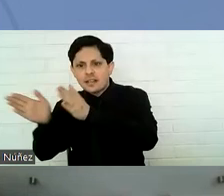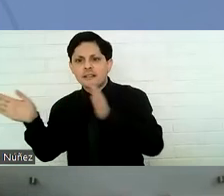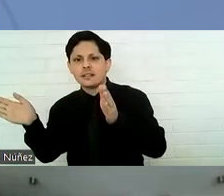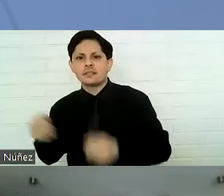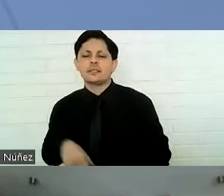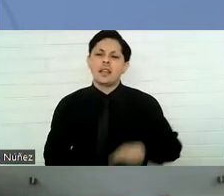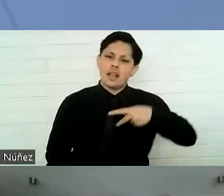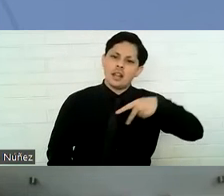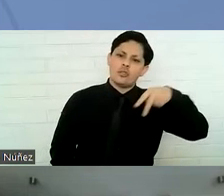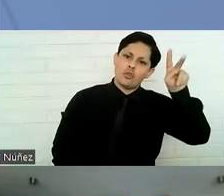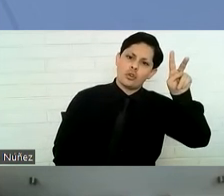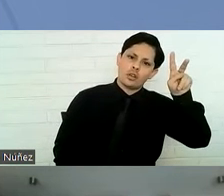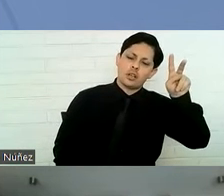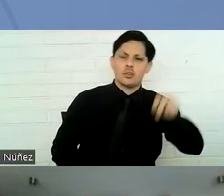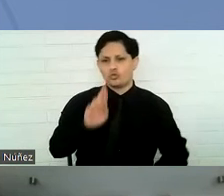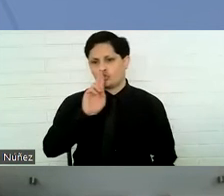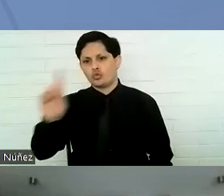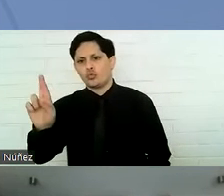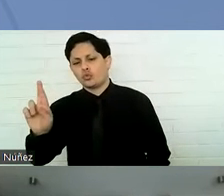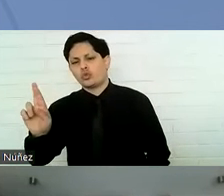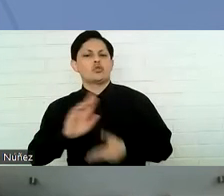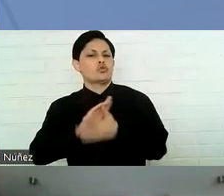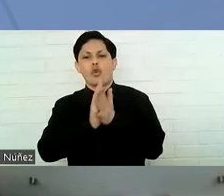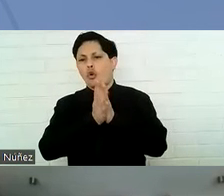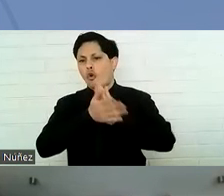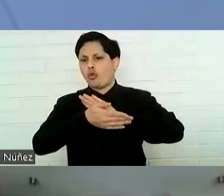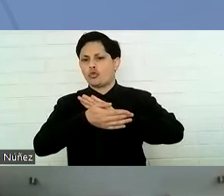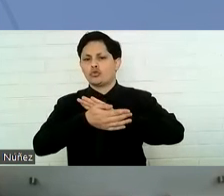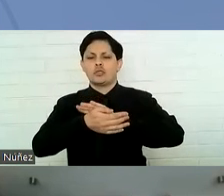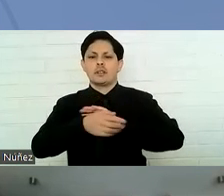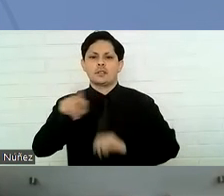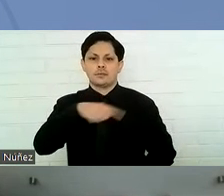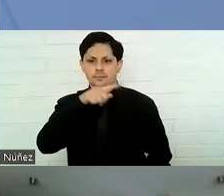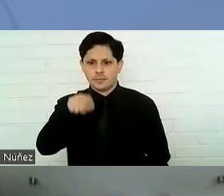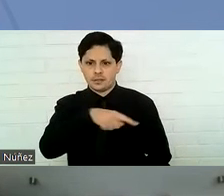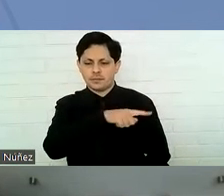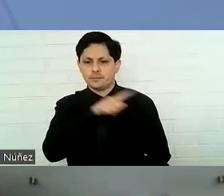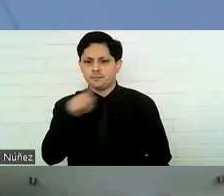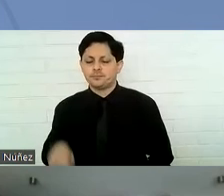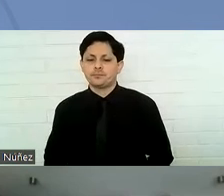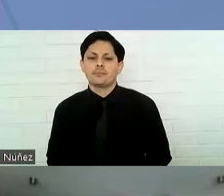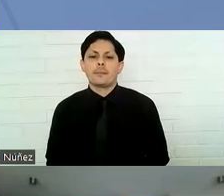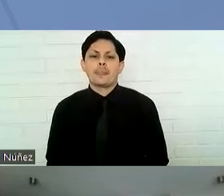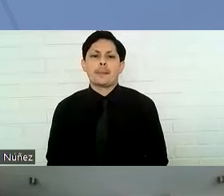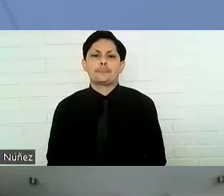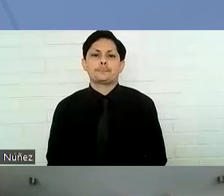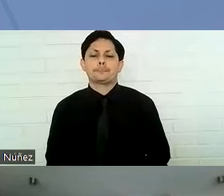el sur, y todos ellos. Me voy a permitir justamente